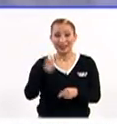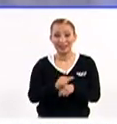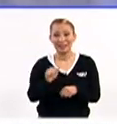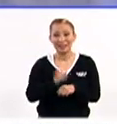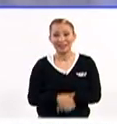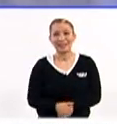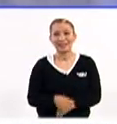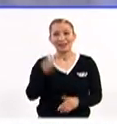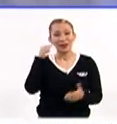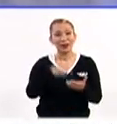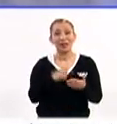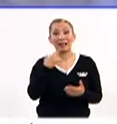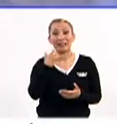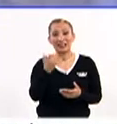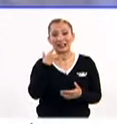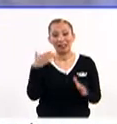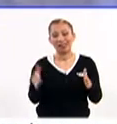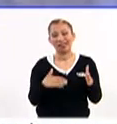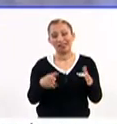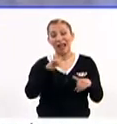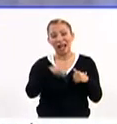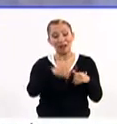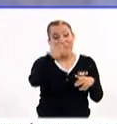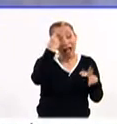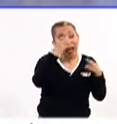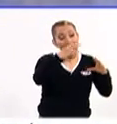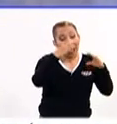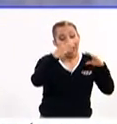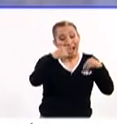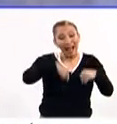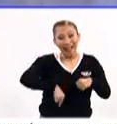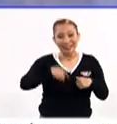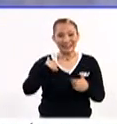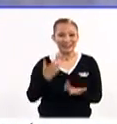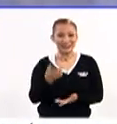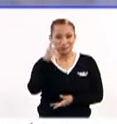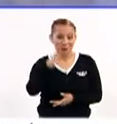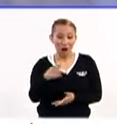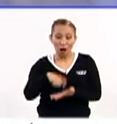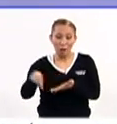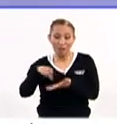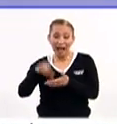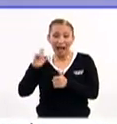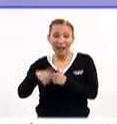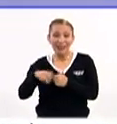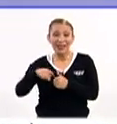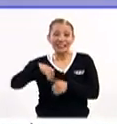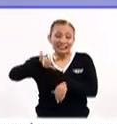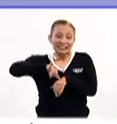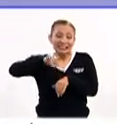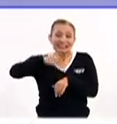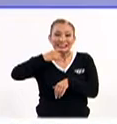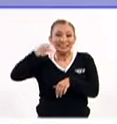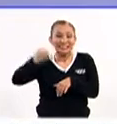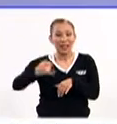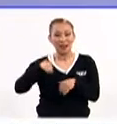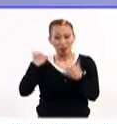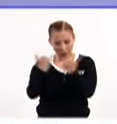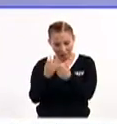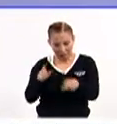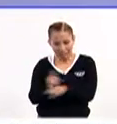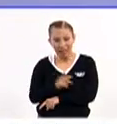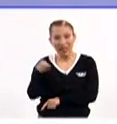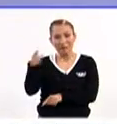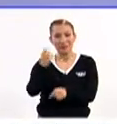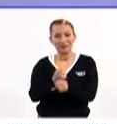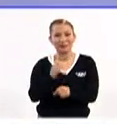Bueno, creo que voy a tratar de cocinar algo de lo que me enseñaron acá, comprar un poco de picante para que sientan lo que yo sentí la